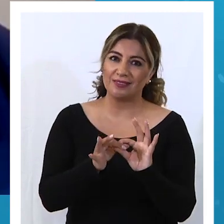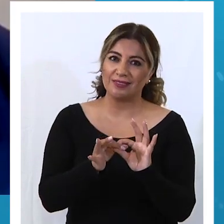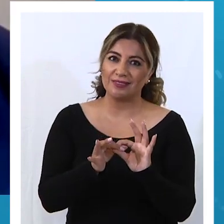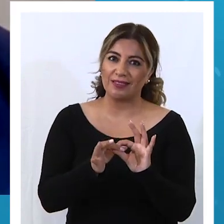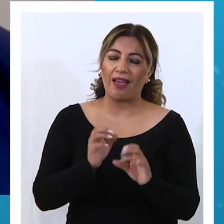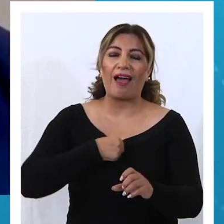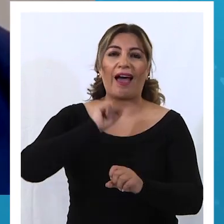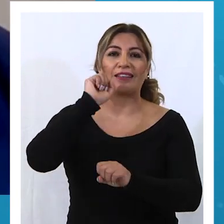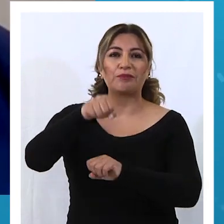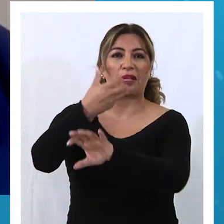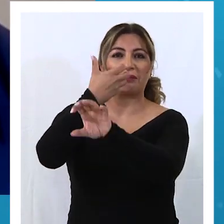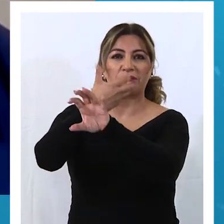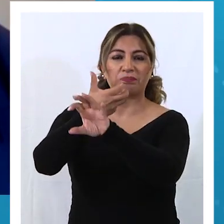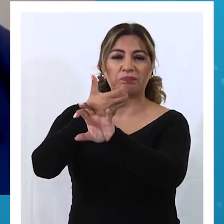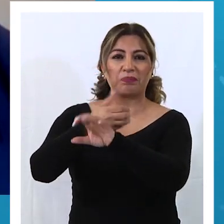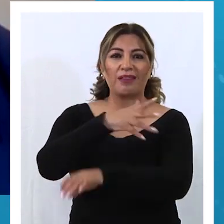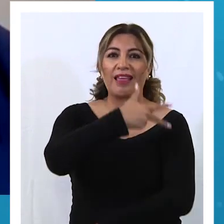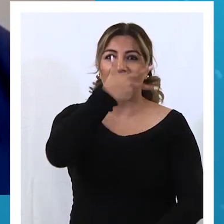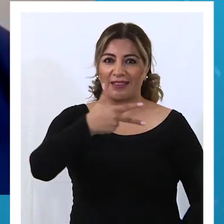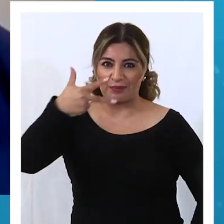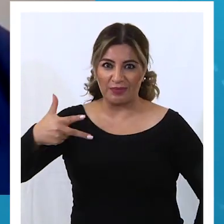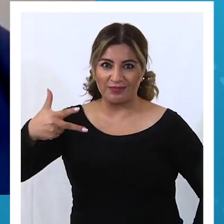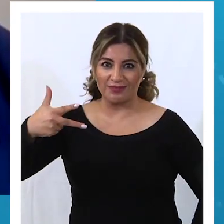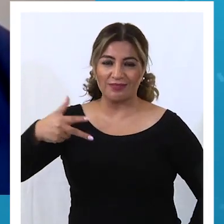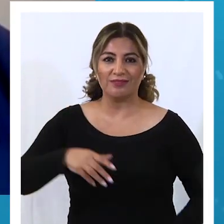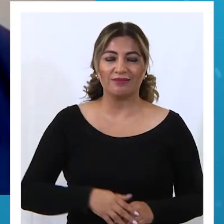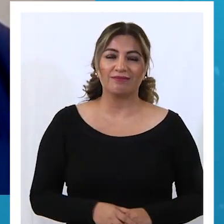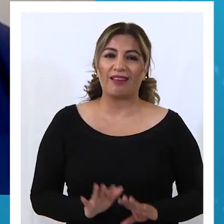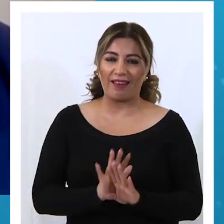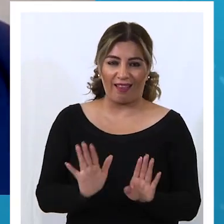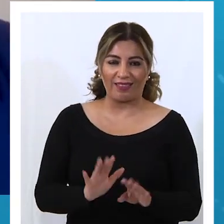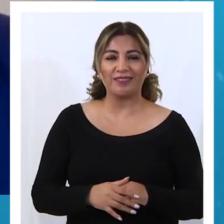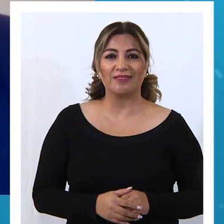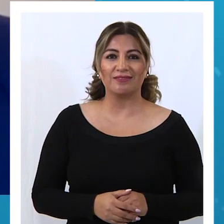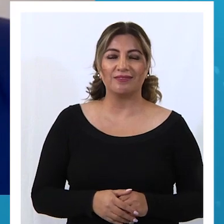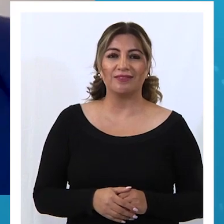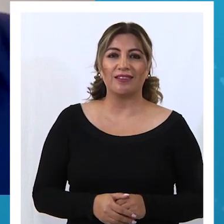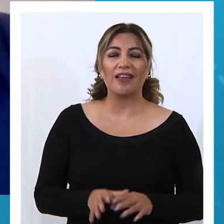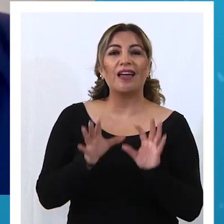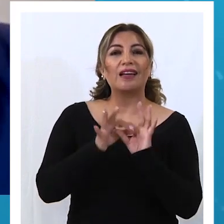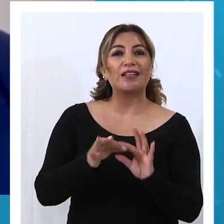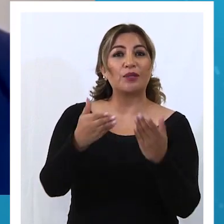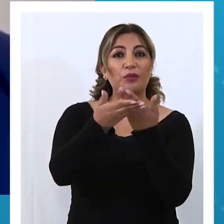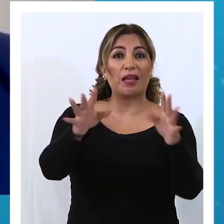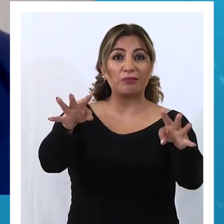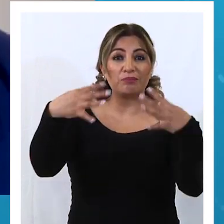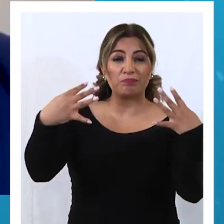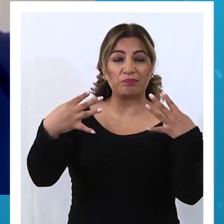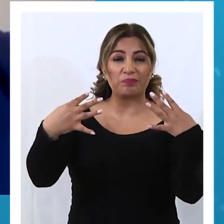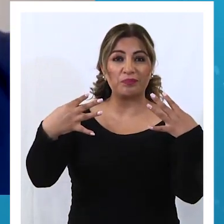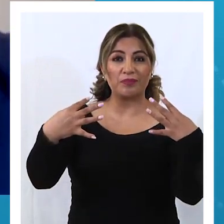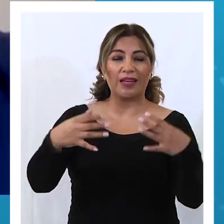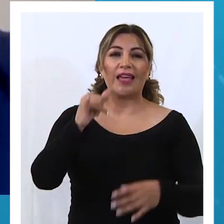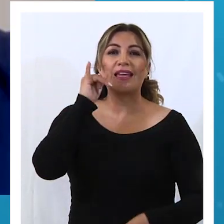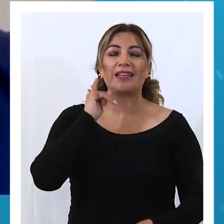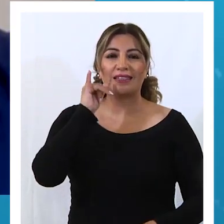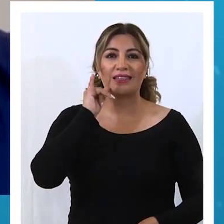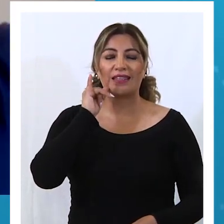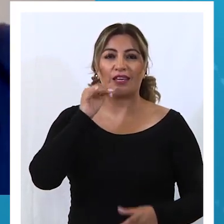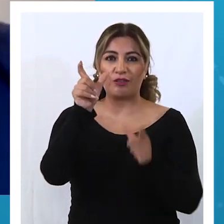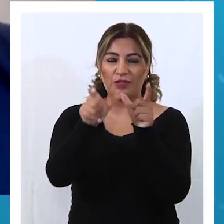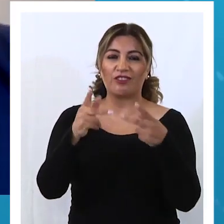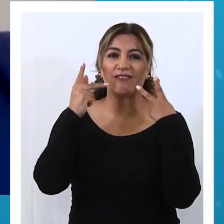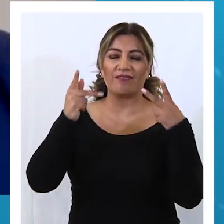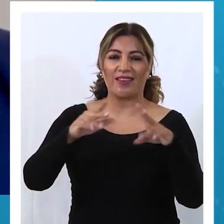haber aceptado esta entrevista desde Dinamarca. De nada. Hasta luego. Chao. Gracias a ustedes por haberse quedado con nosotros en Iquiqueños por el